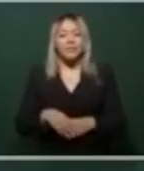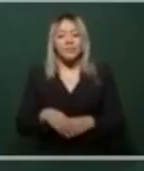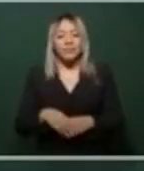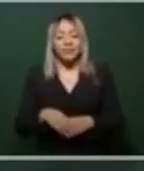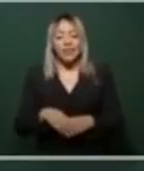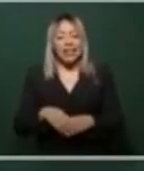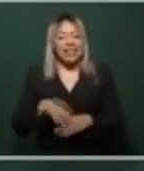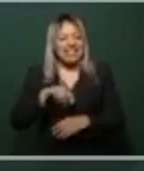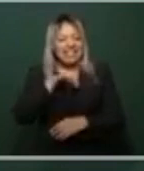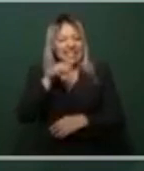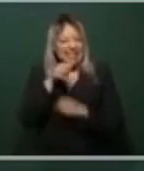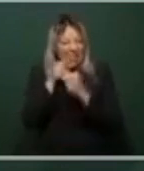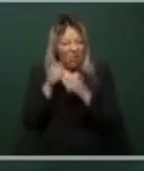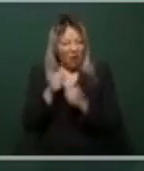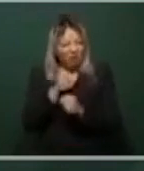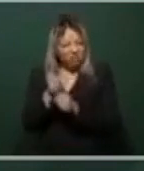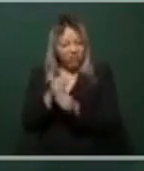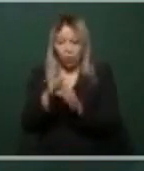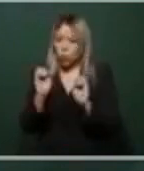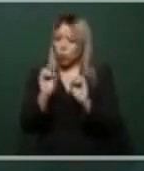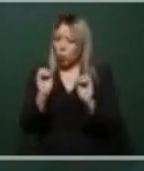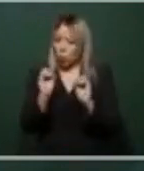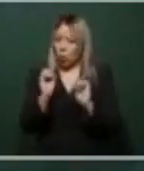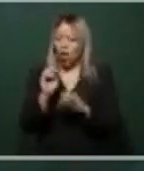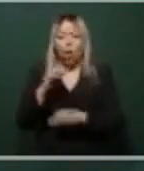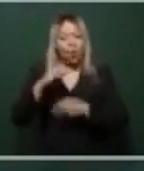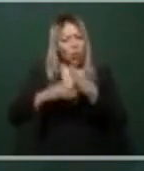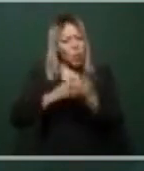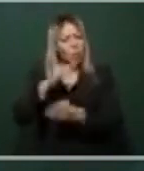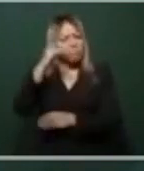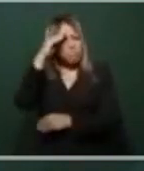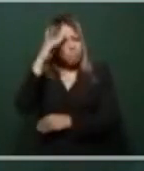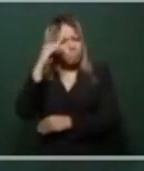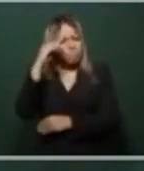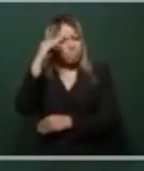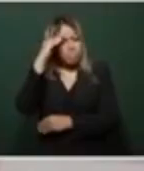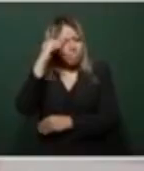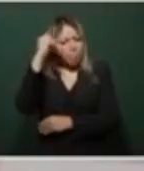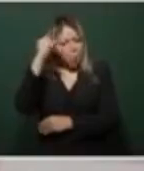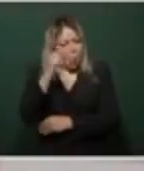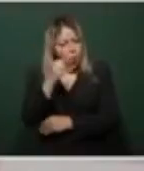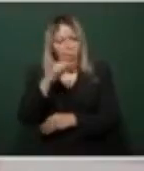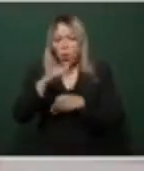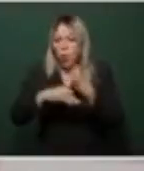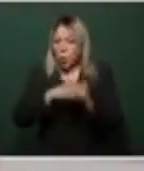nada por la fuerza, todo por la razón y el derecho.